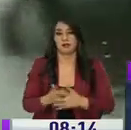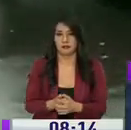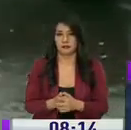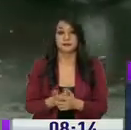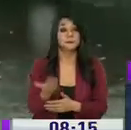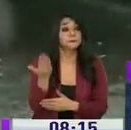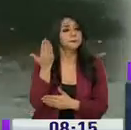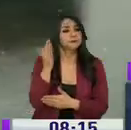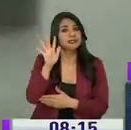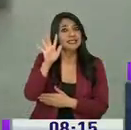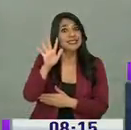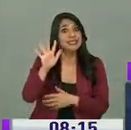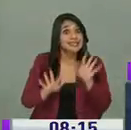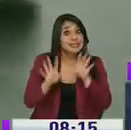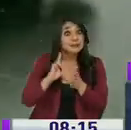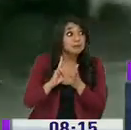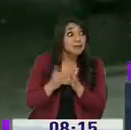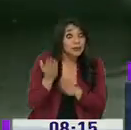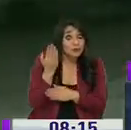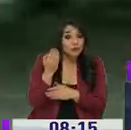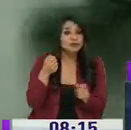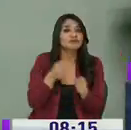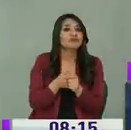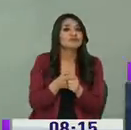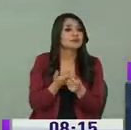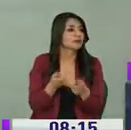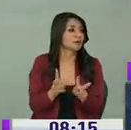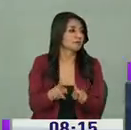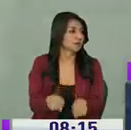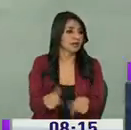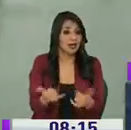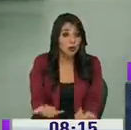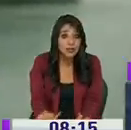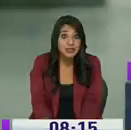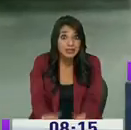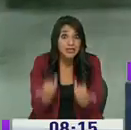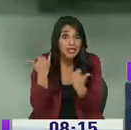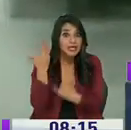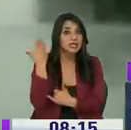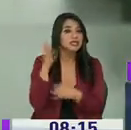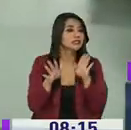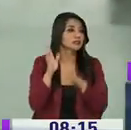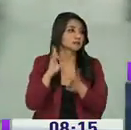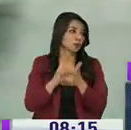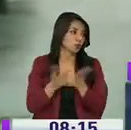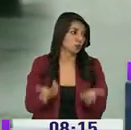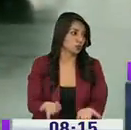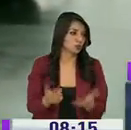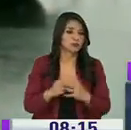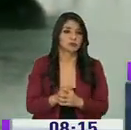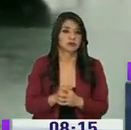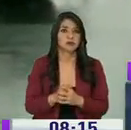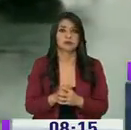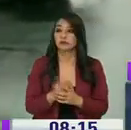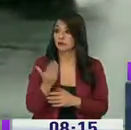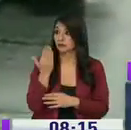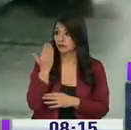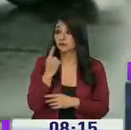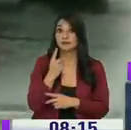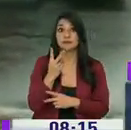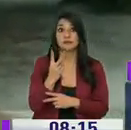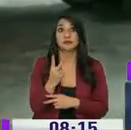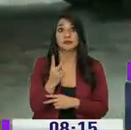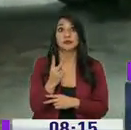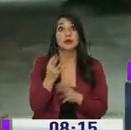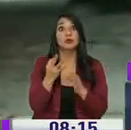15 minutos usted vio otro choque, hubo en este momento. Entonces, la empresa... Discúlpeme, señor, mire ahí cómo en